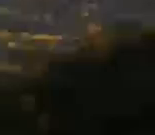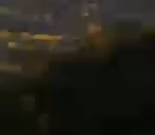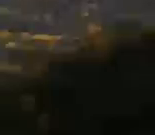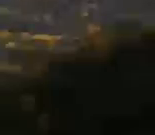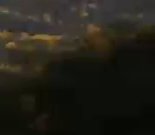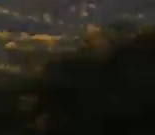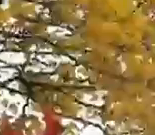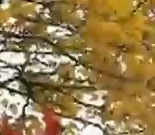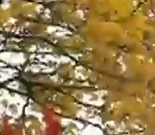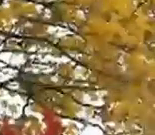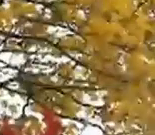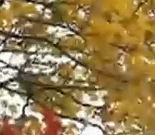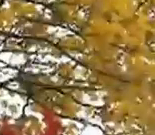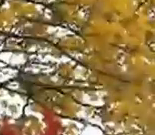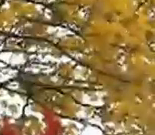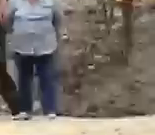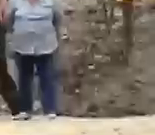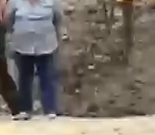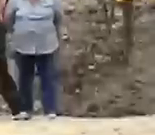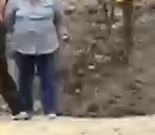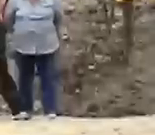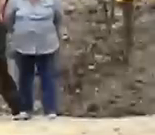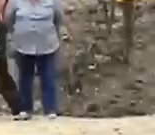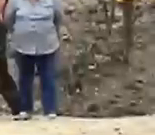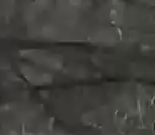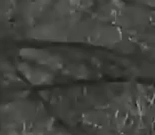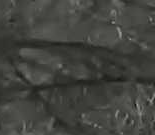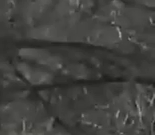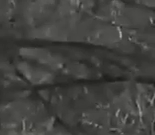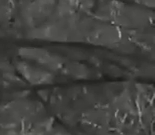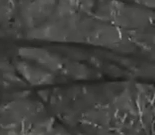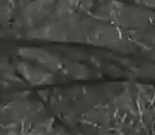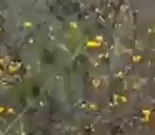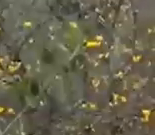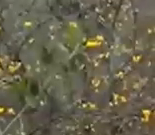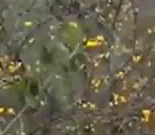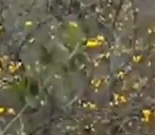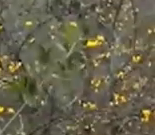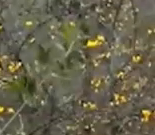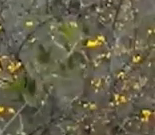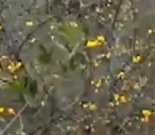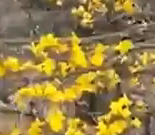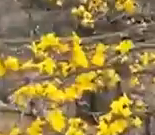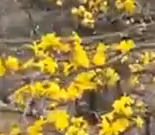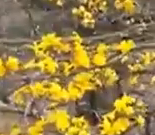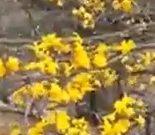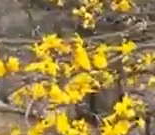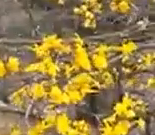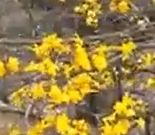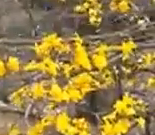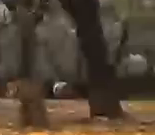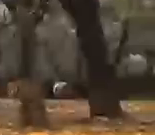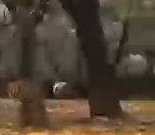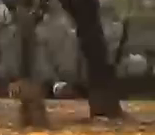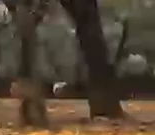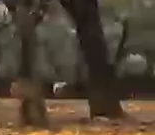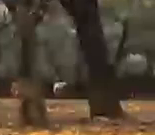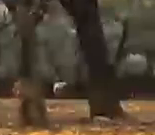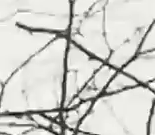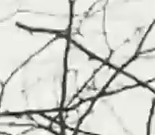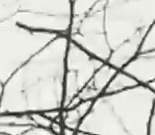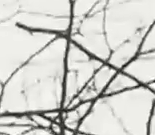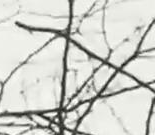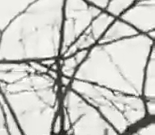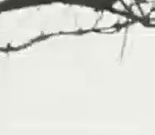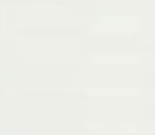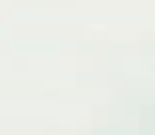el florecimiento de los guayacanes, uno de los eventos naturales de mayor atracción para el turismo nacional, tomó por sorpresa a todos. Es